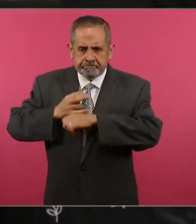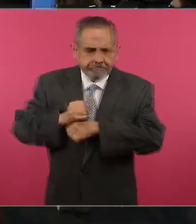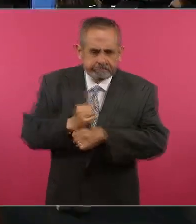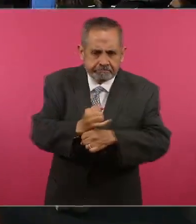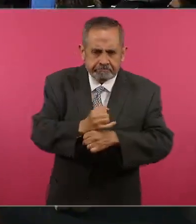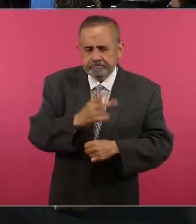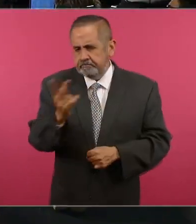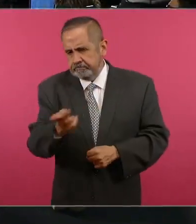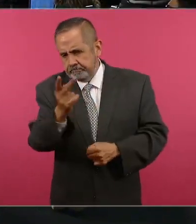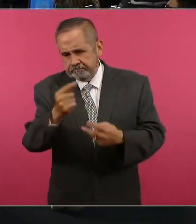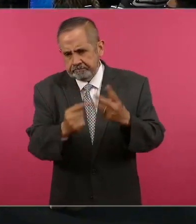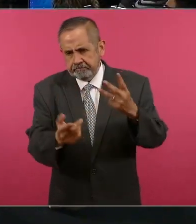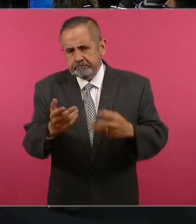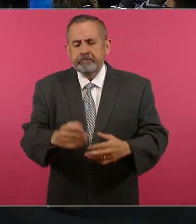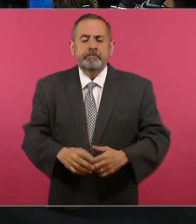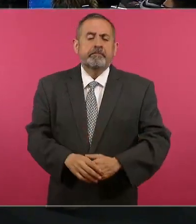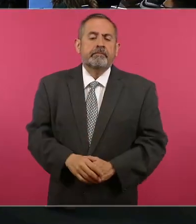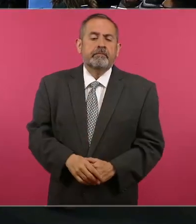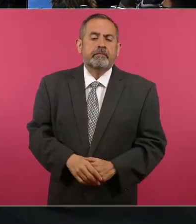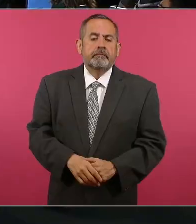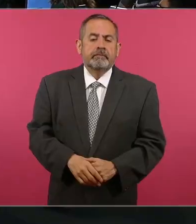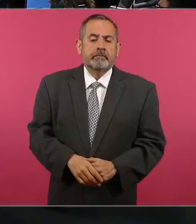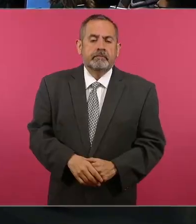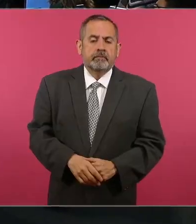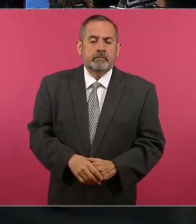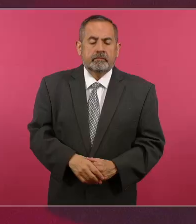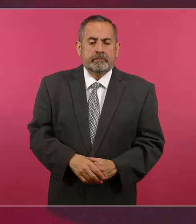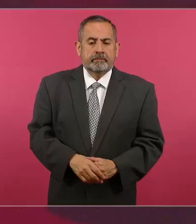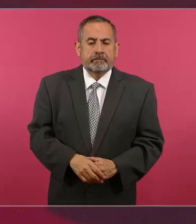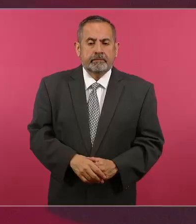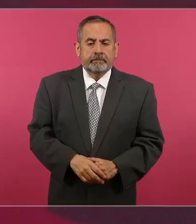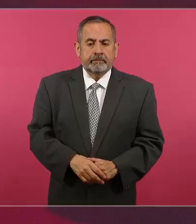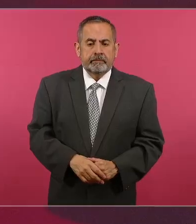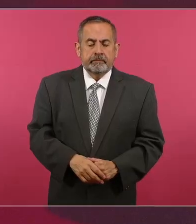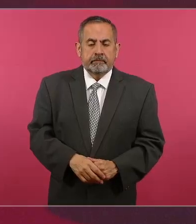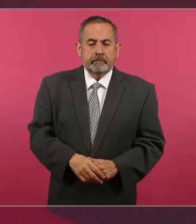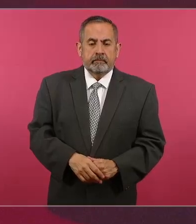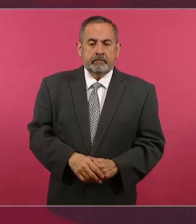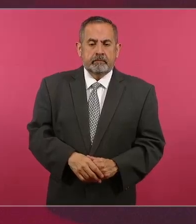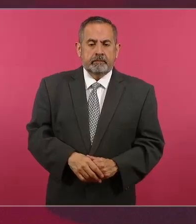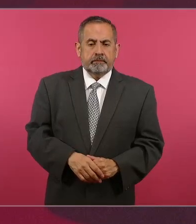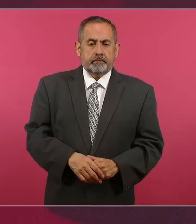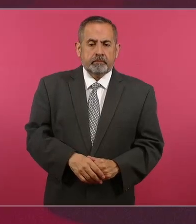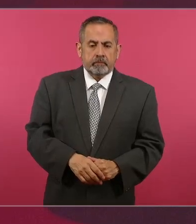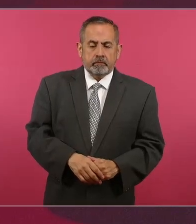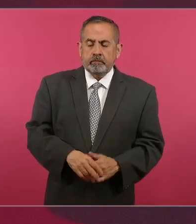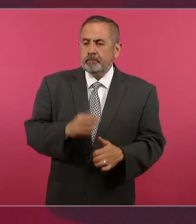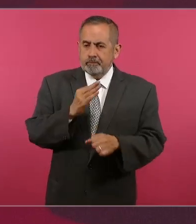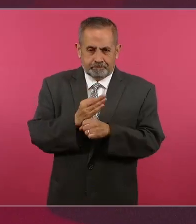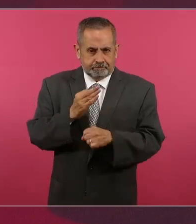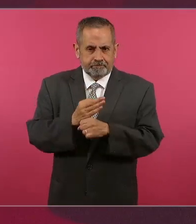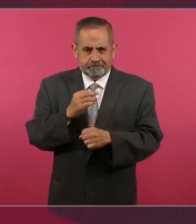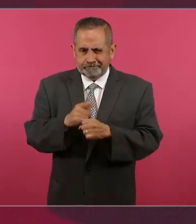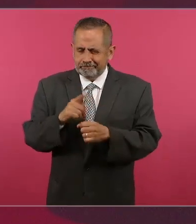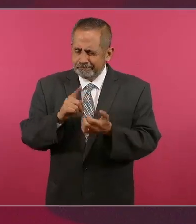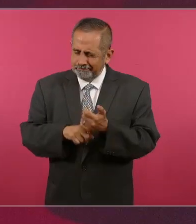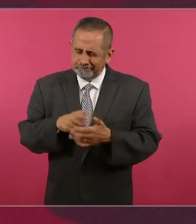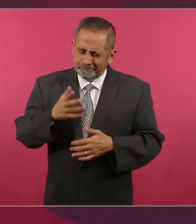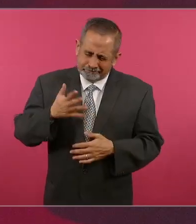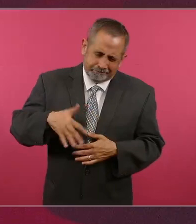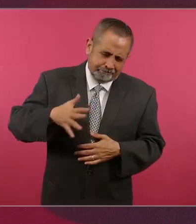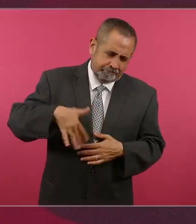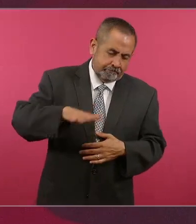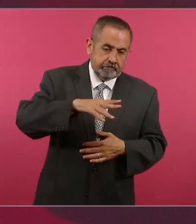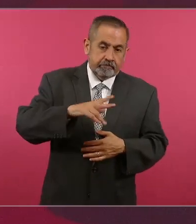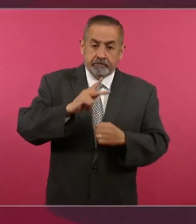caso. Bueno, se está haciendo una búsqueda en todo